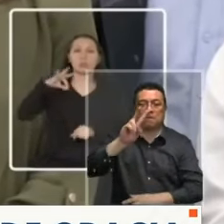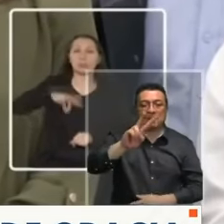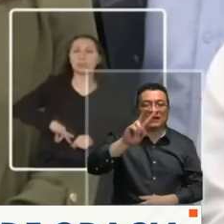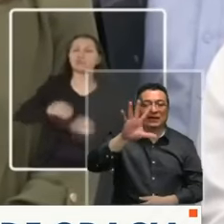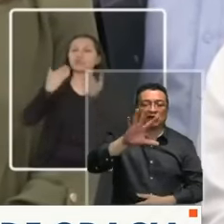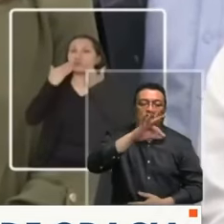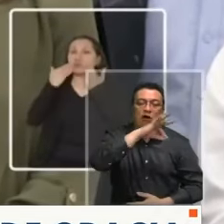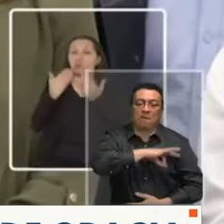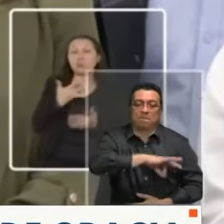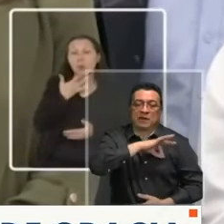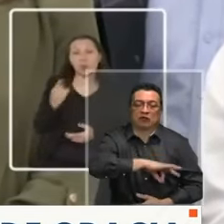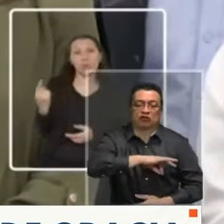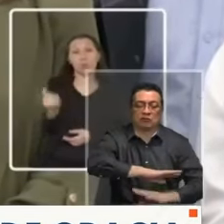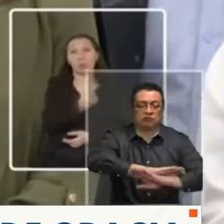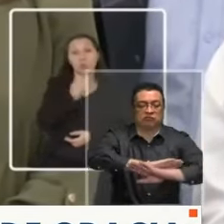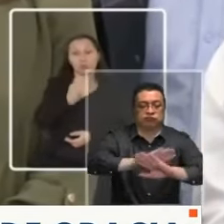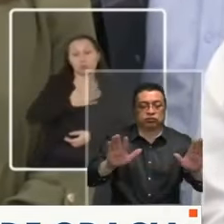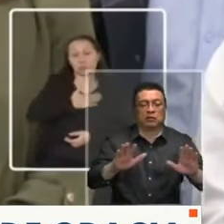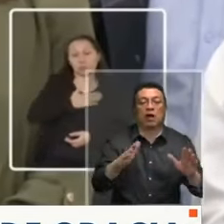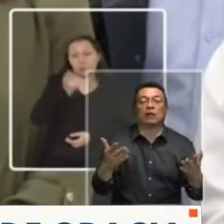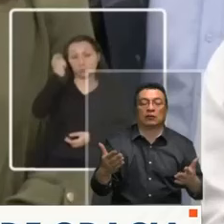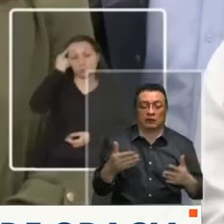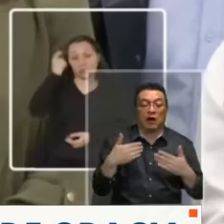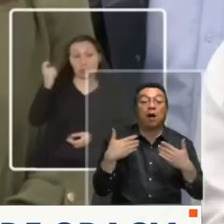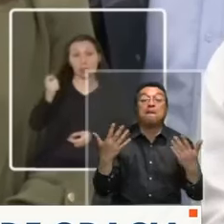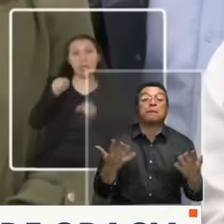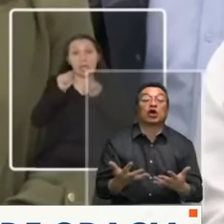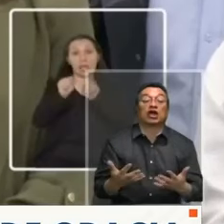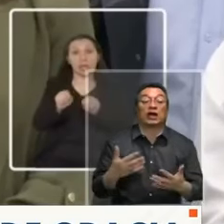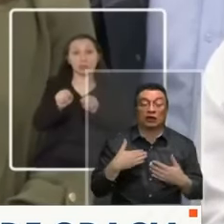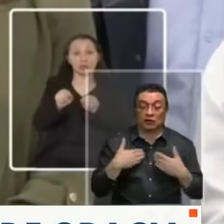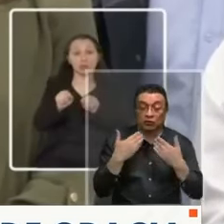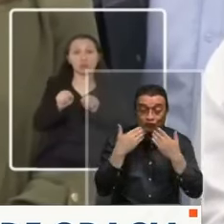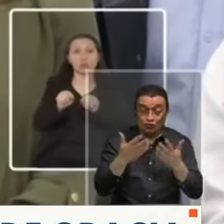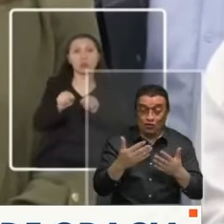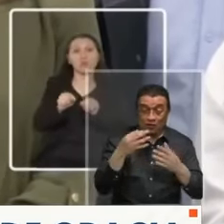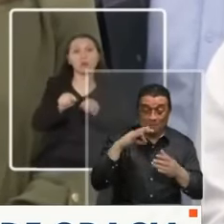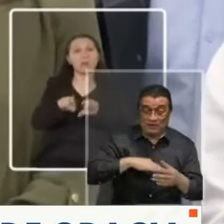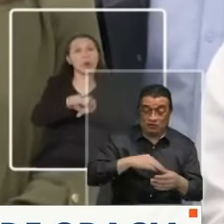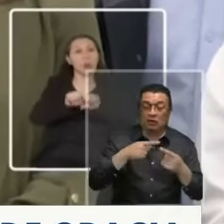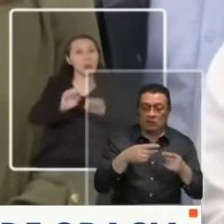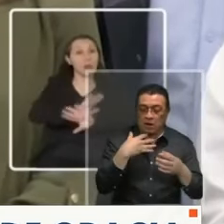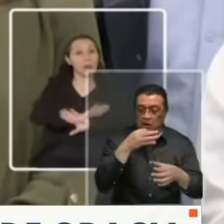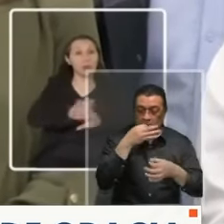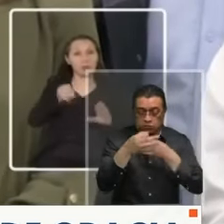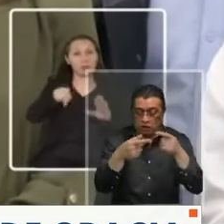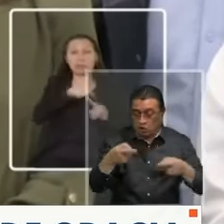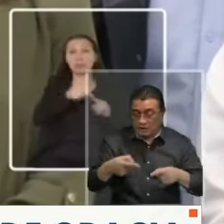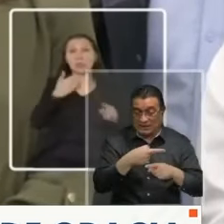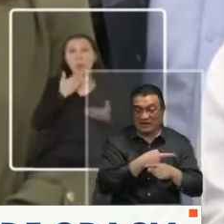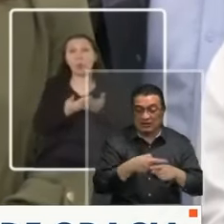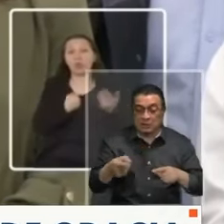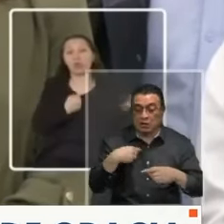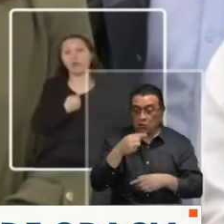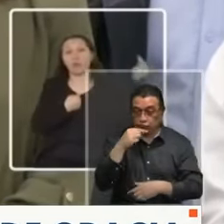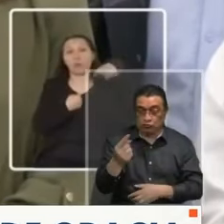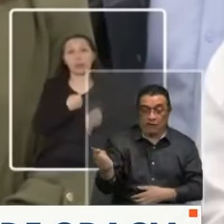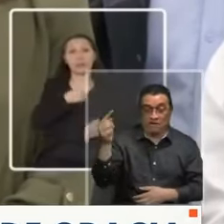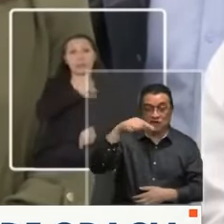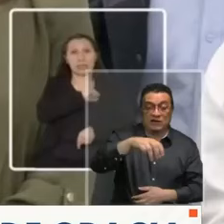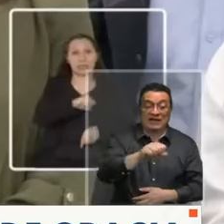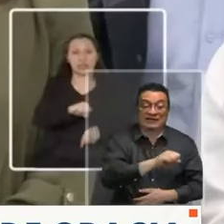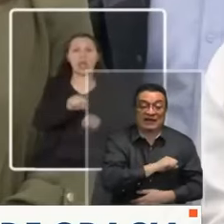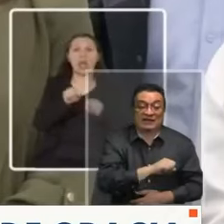pensiones de Gracia porque desde nuestra desde mi perspectiva Y eso lo vamos a a zanjar ahora durante esta semana apenas vuelva a Santiago